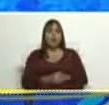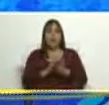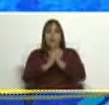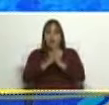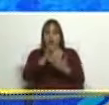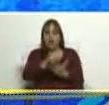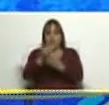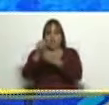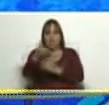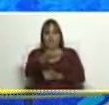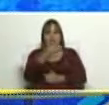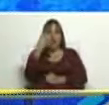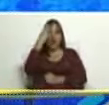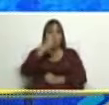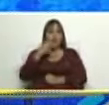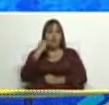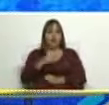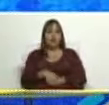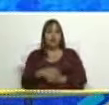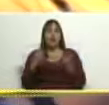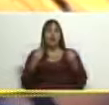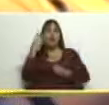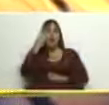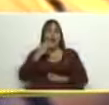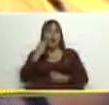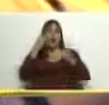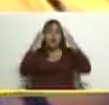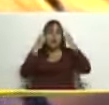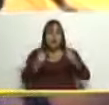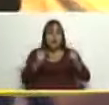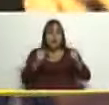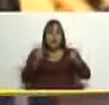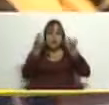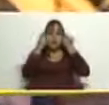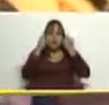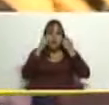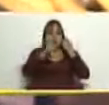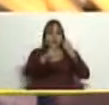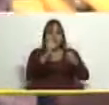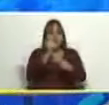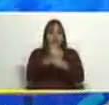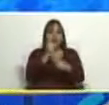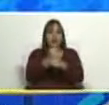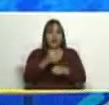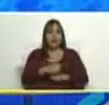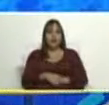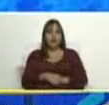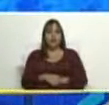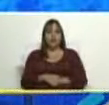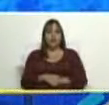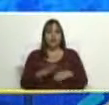frente. Tenemos muchos jóvenes profesionales bien preparados para esta tarea.